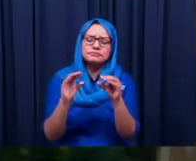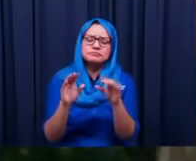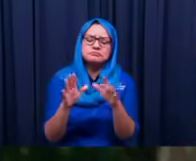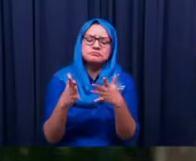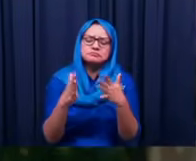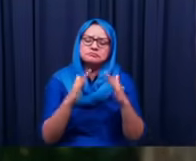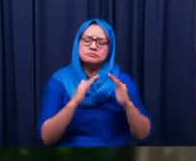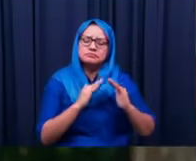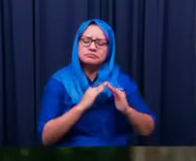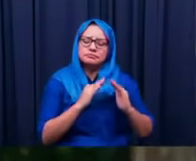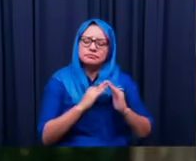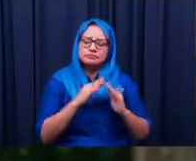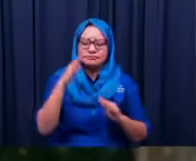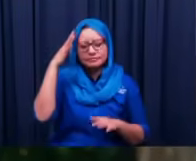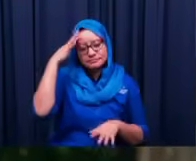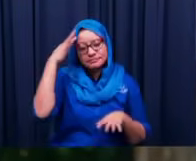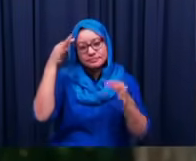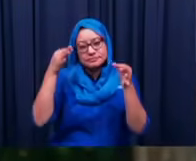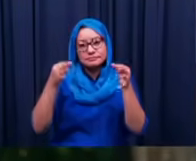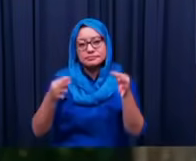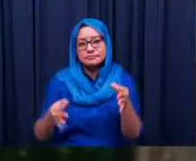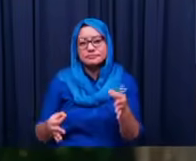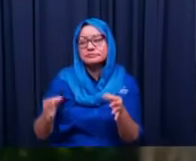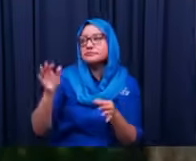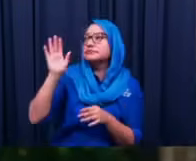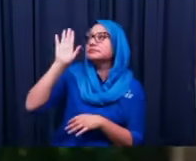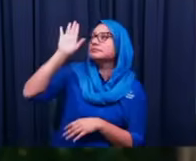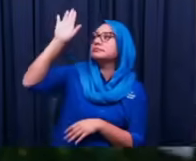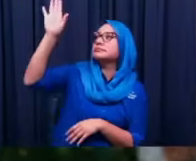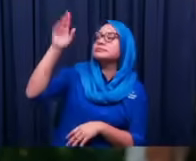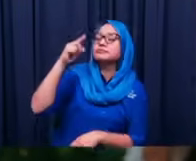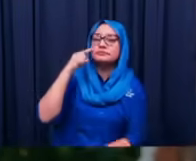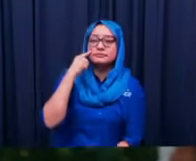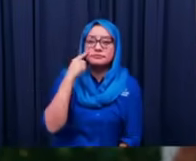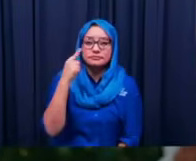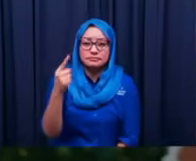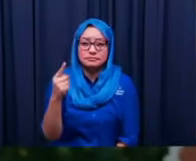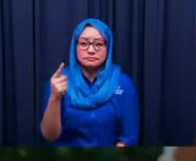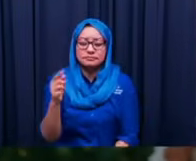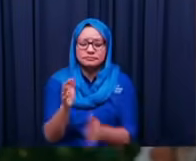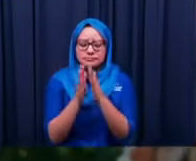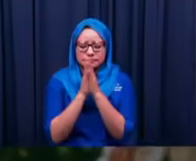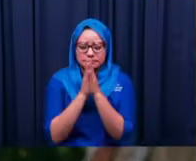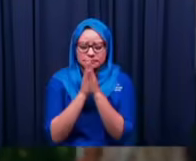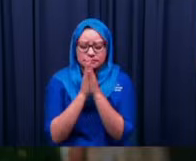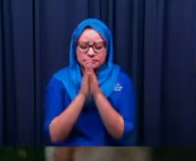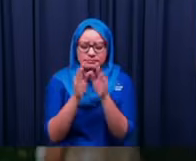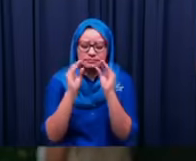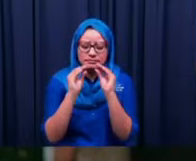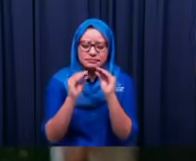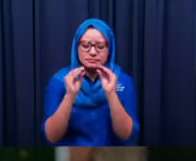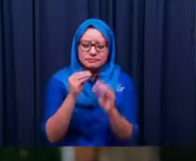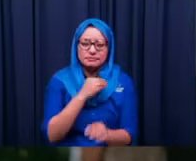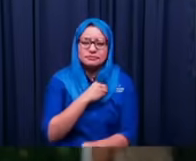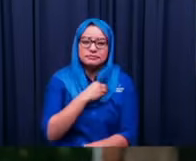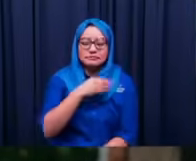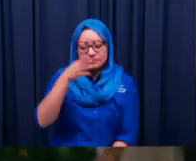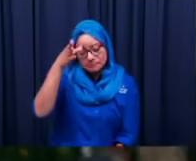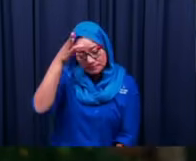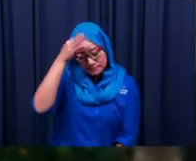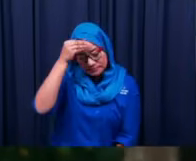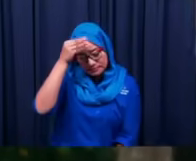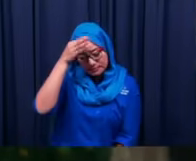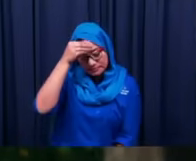hogar de acuerdo a tu perspectiva. Síguenos enseñando. Queremos seguir